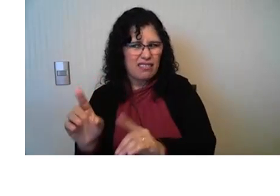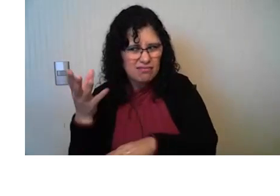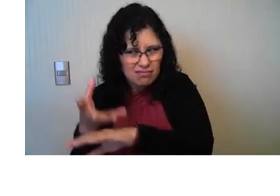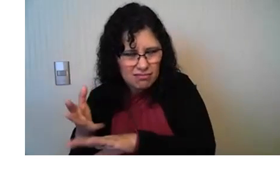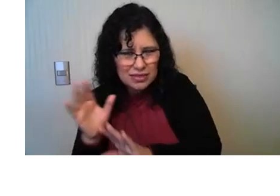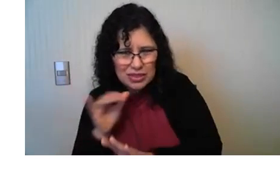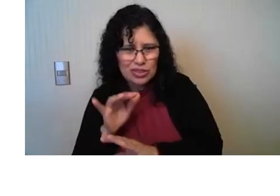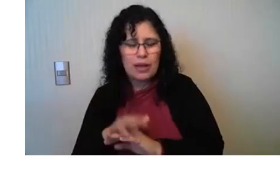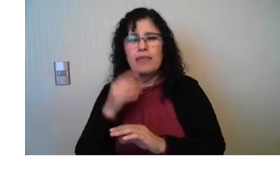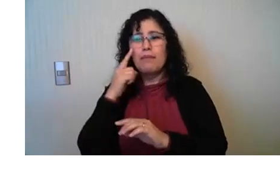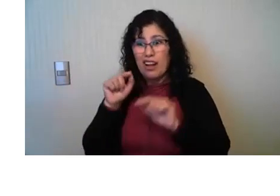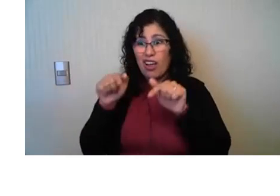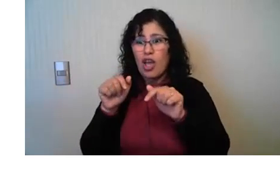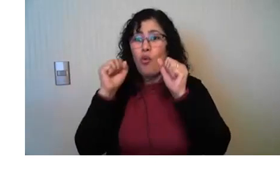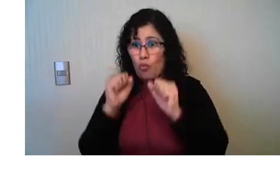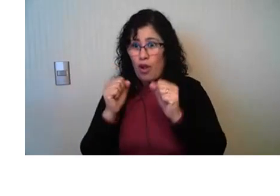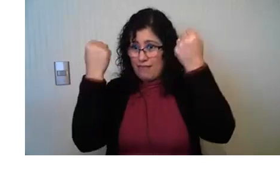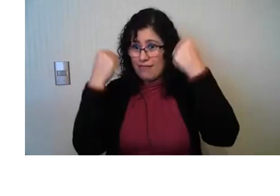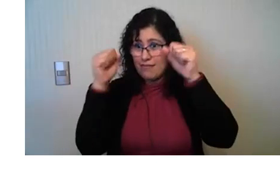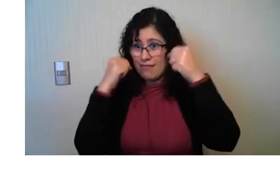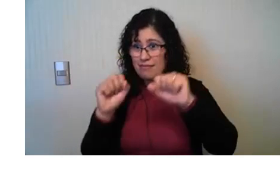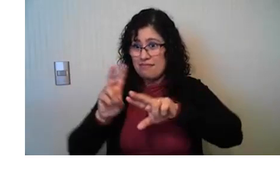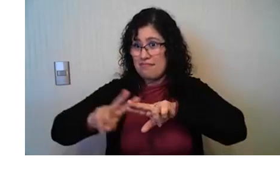primera repaso práctico.